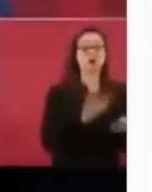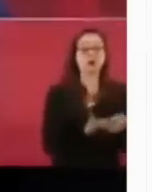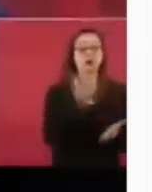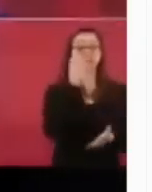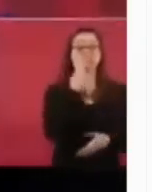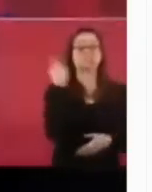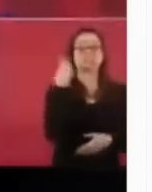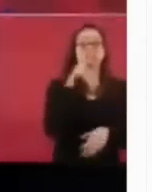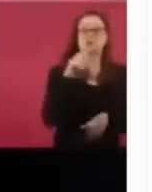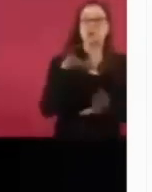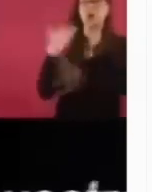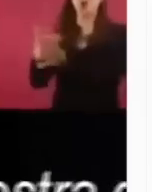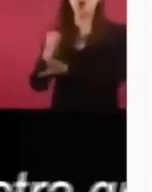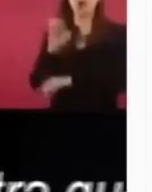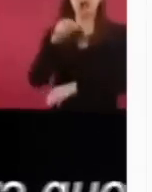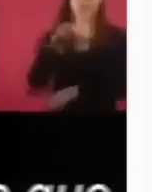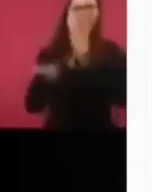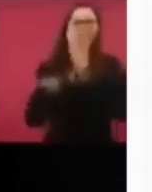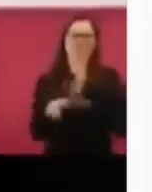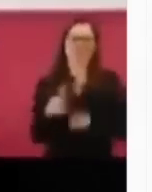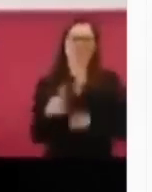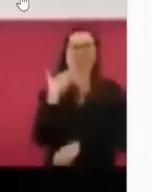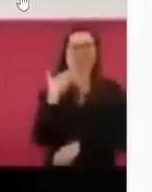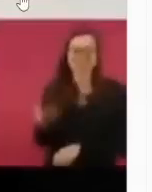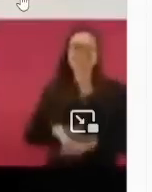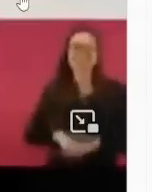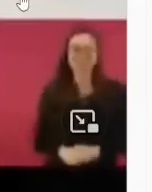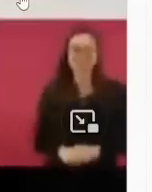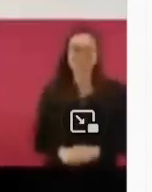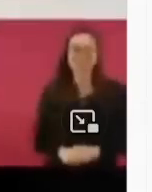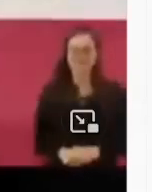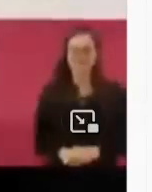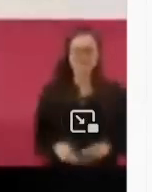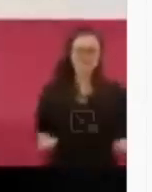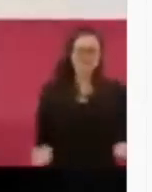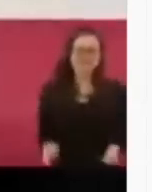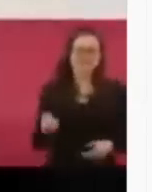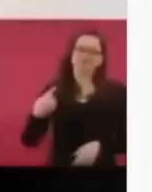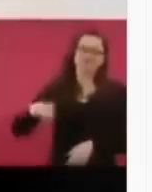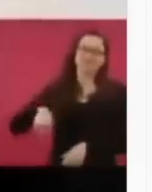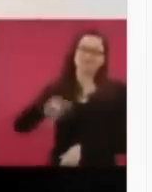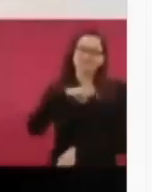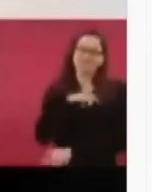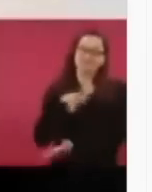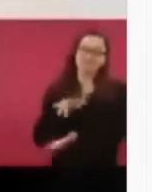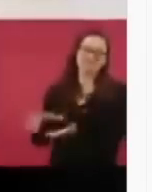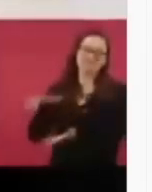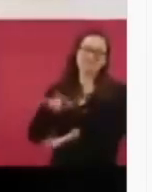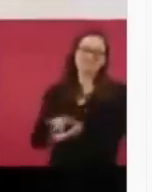Quiere decir que vamos bien, porque Alejandro tiene todo nuestro apoyo